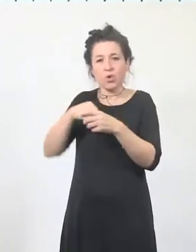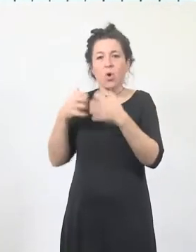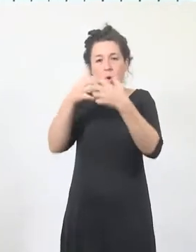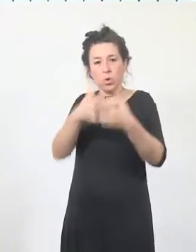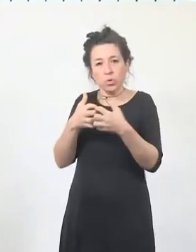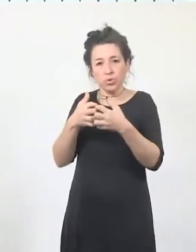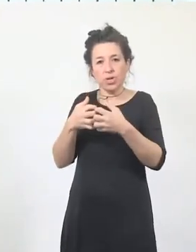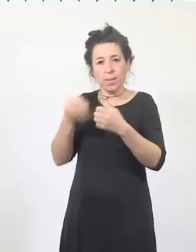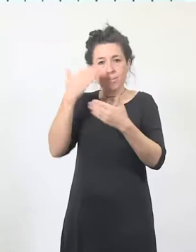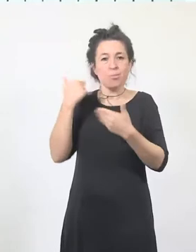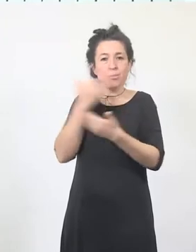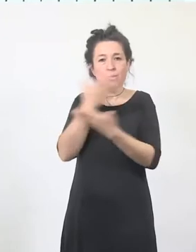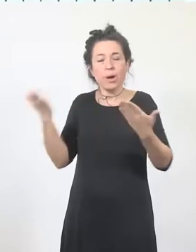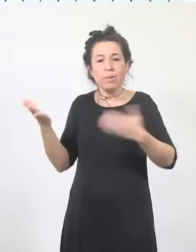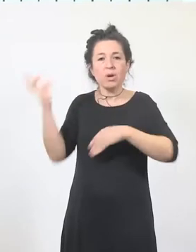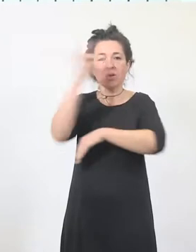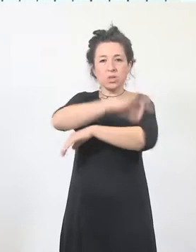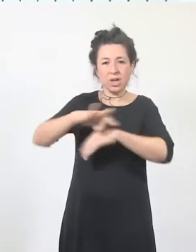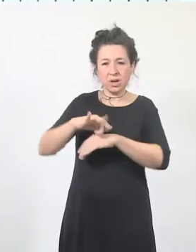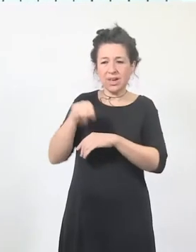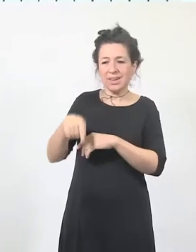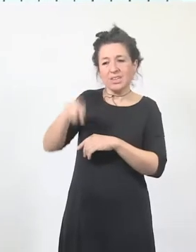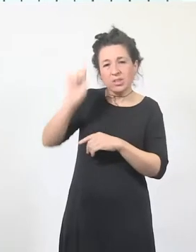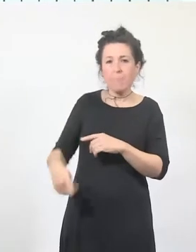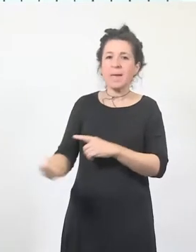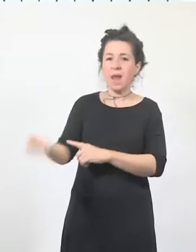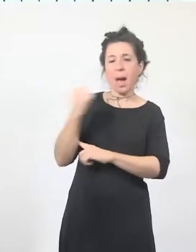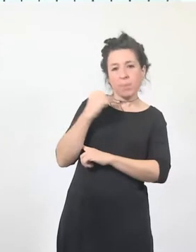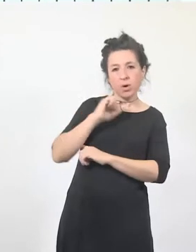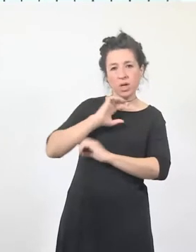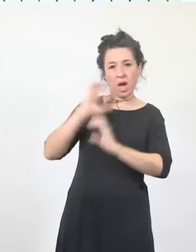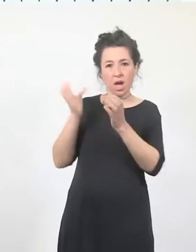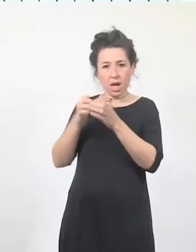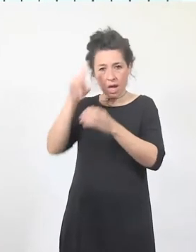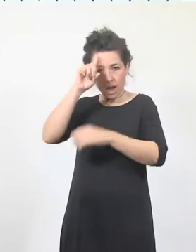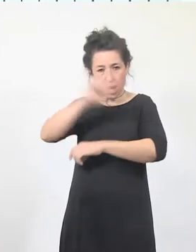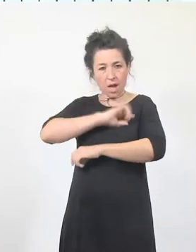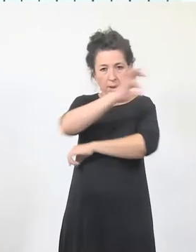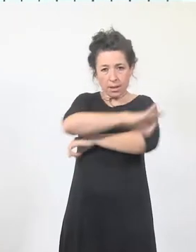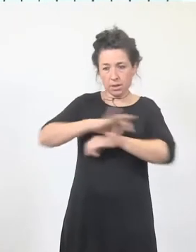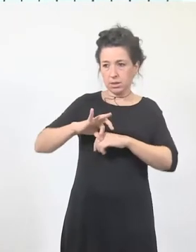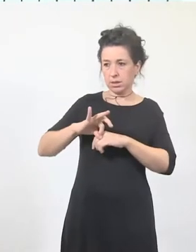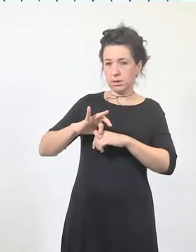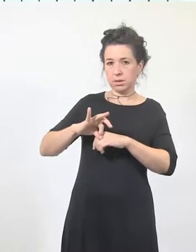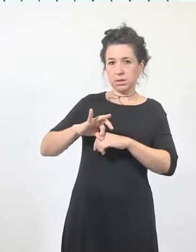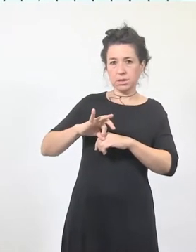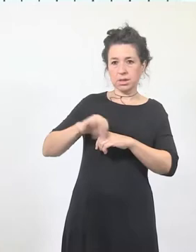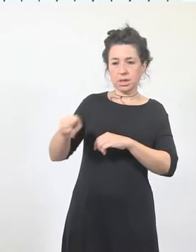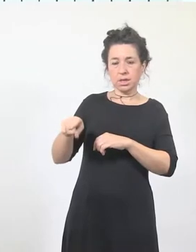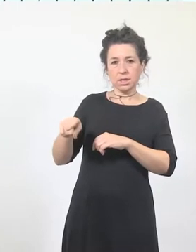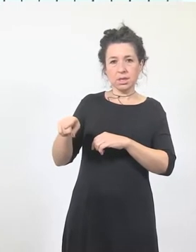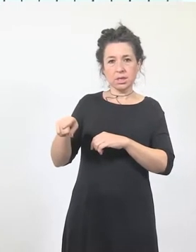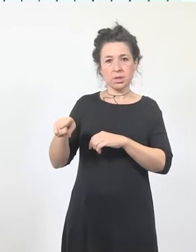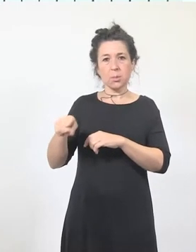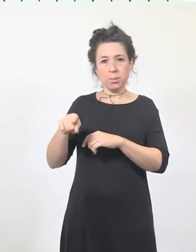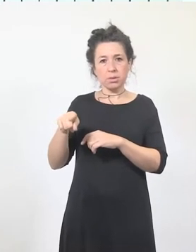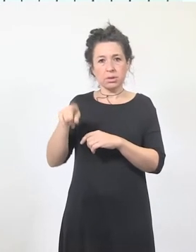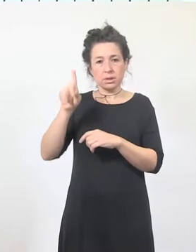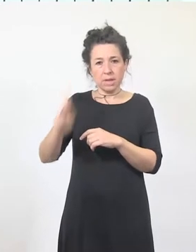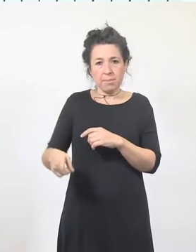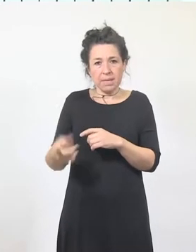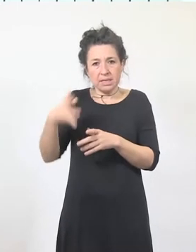atención, Palma, que has dicho, en eso también nos apoya el Polisario. Eso es parte del, ¿no? del Frente Polisario.